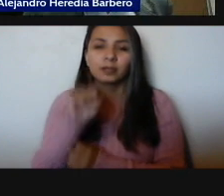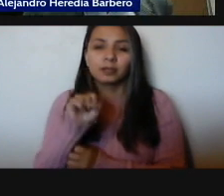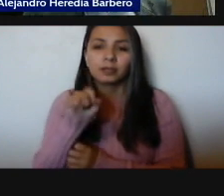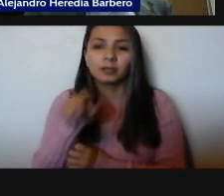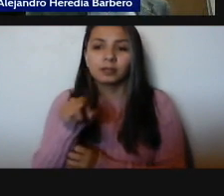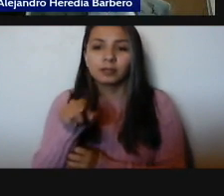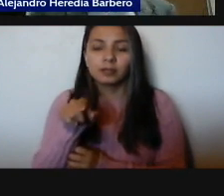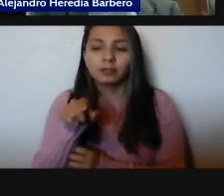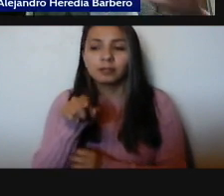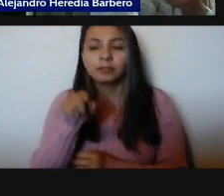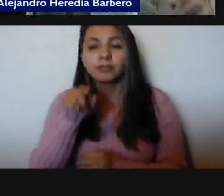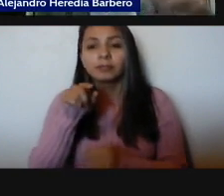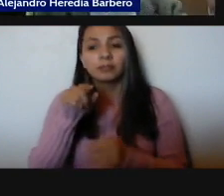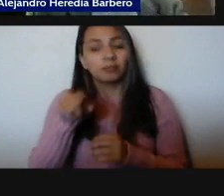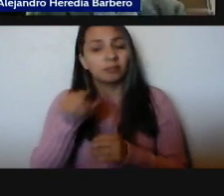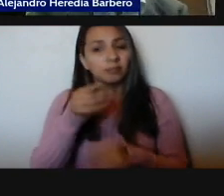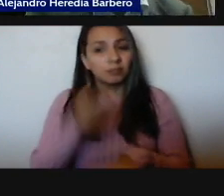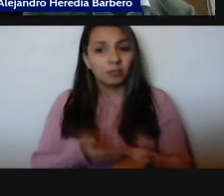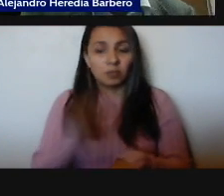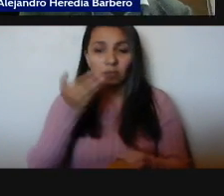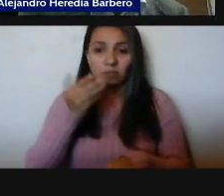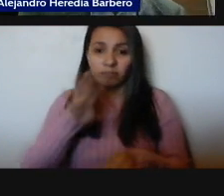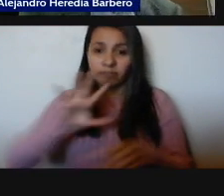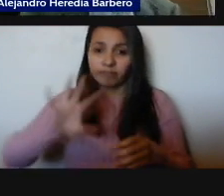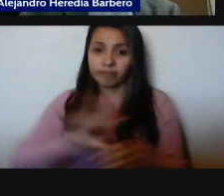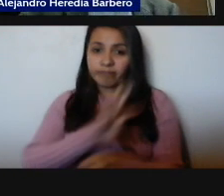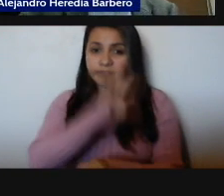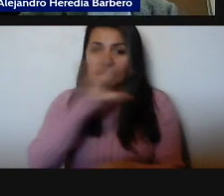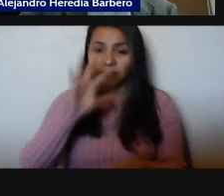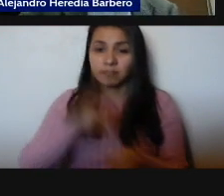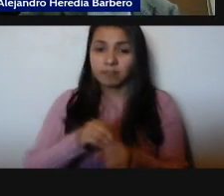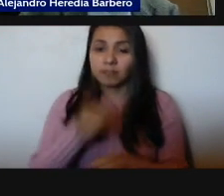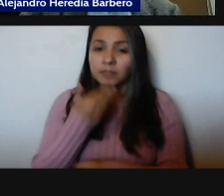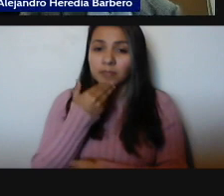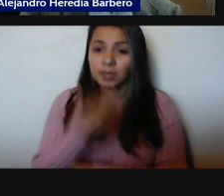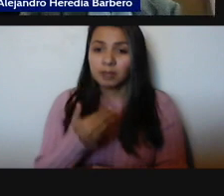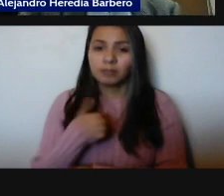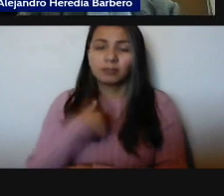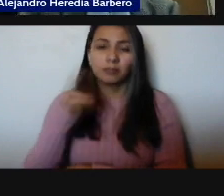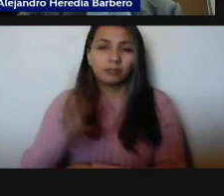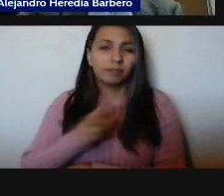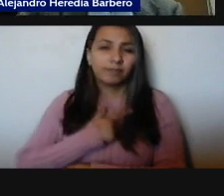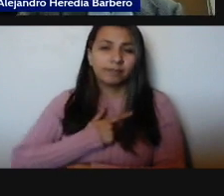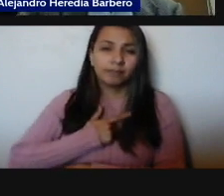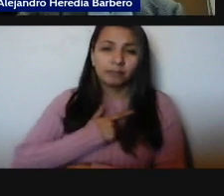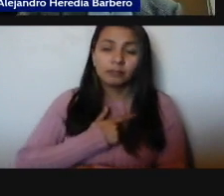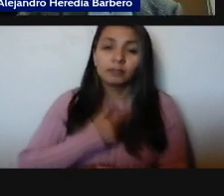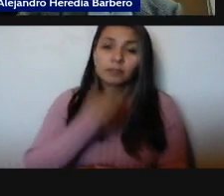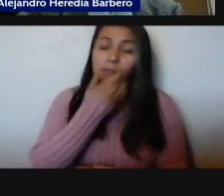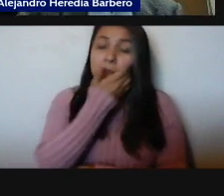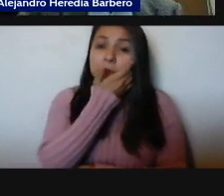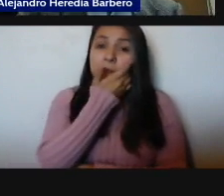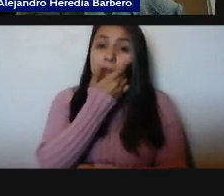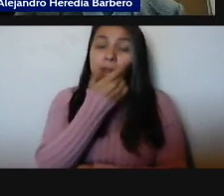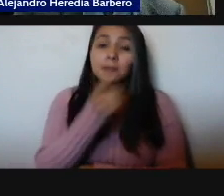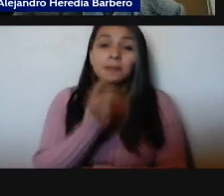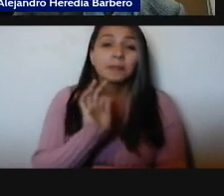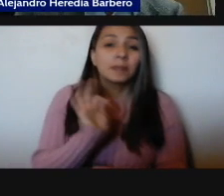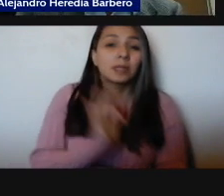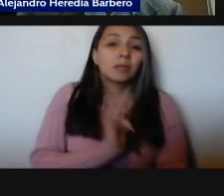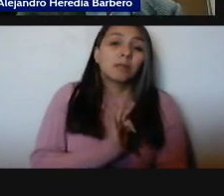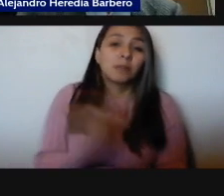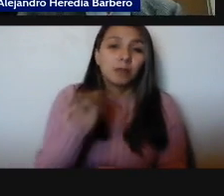Luis Herrera, que es la plasmogenia, y que es un trabajo muy, muy completo, que me gusta mucho, por cierto. Y que, bueno, si